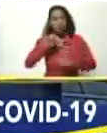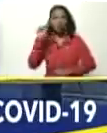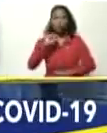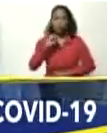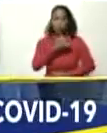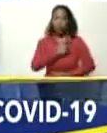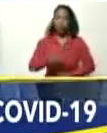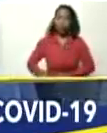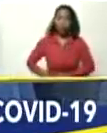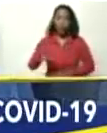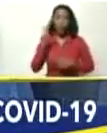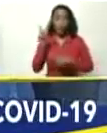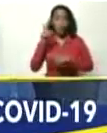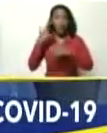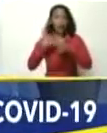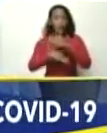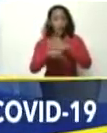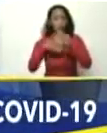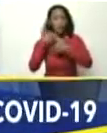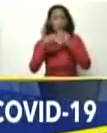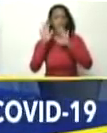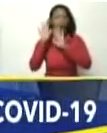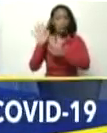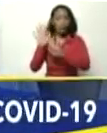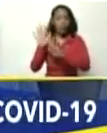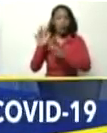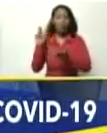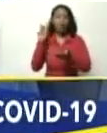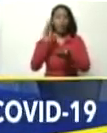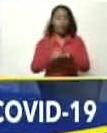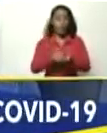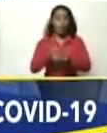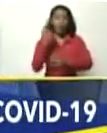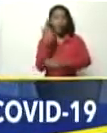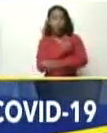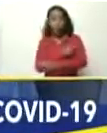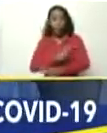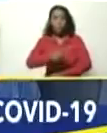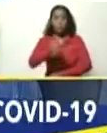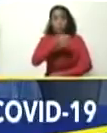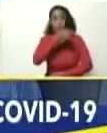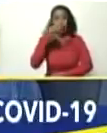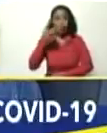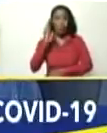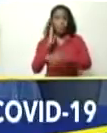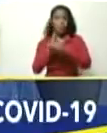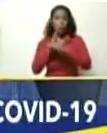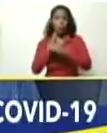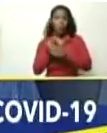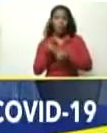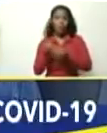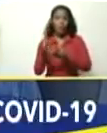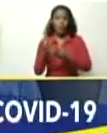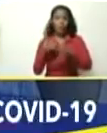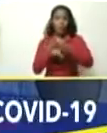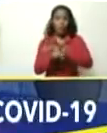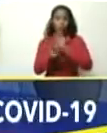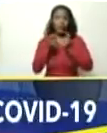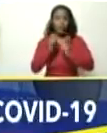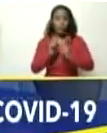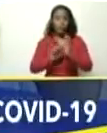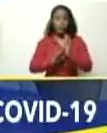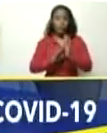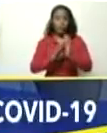presidente, así va a ser. Van a llegar las vacunas más efectivas, se va a bloquear la entrada del virus y los tratamientos van a